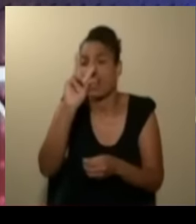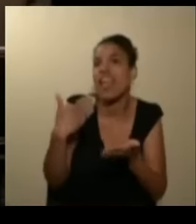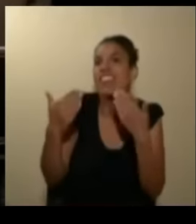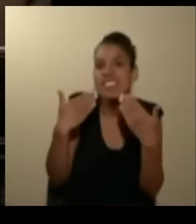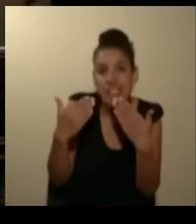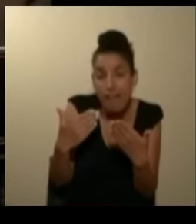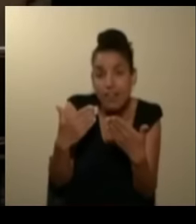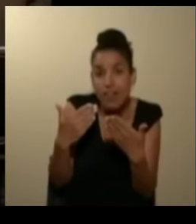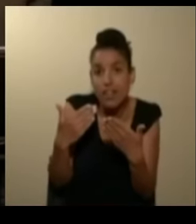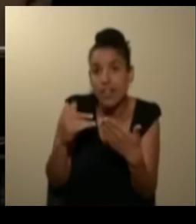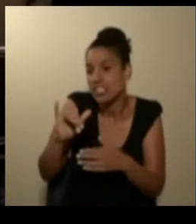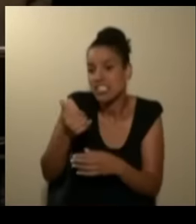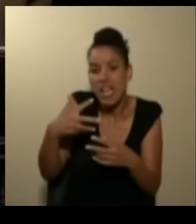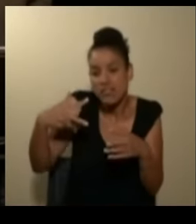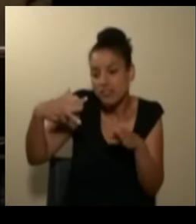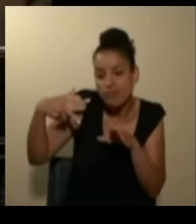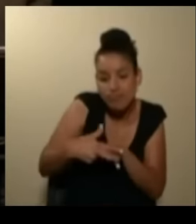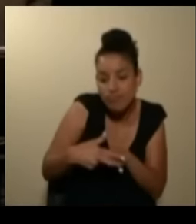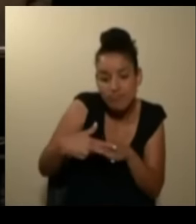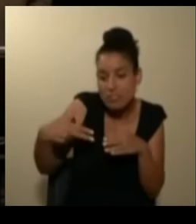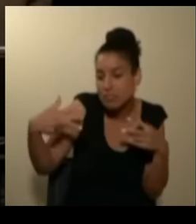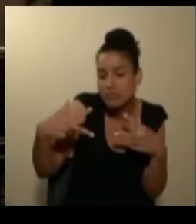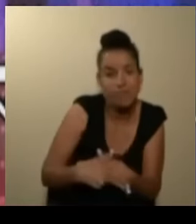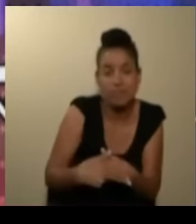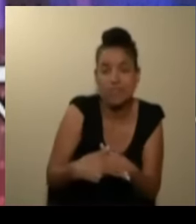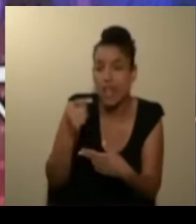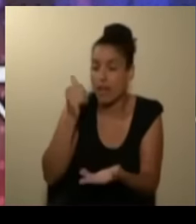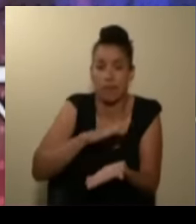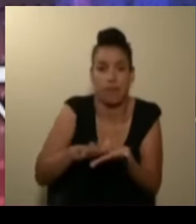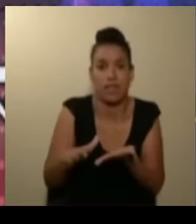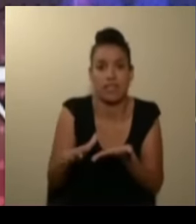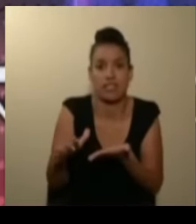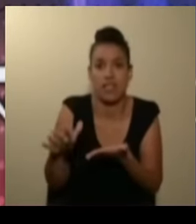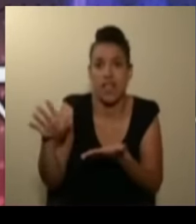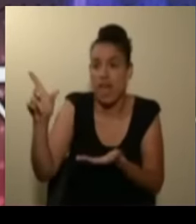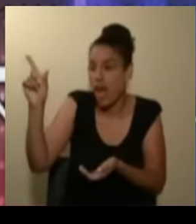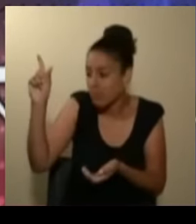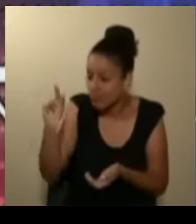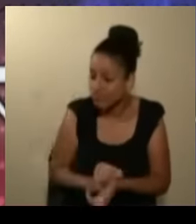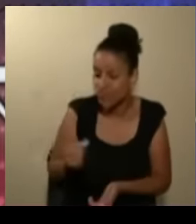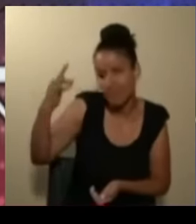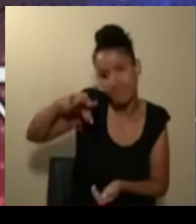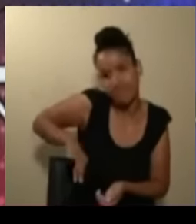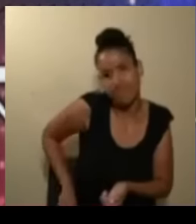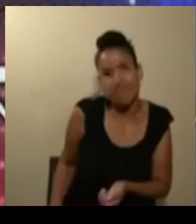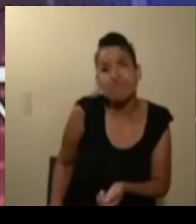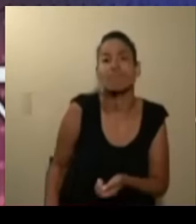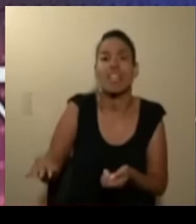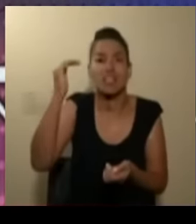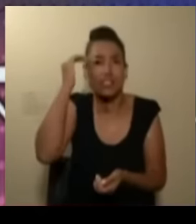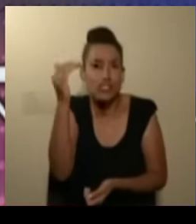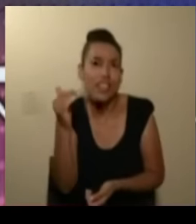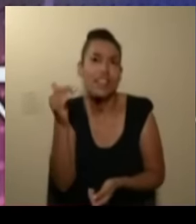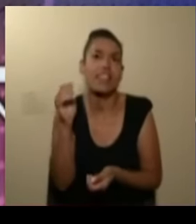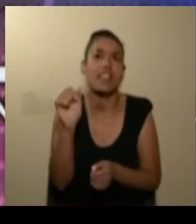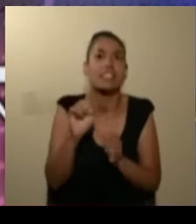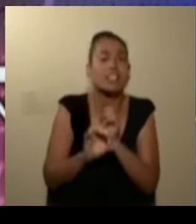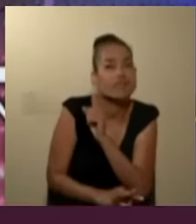han recortado los montos de las becas de los chiquilines. Hay caída salarial de docentes y auxiliares, pérdida de